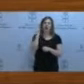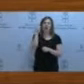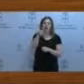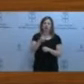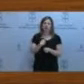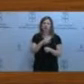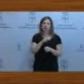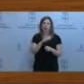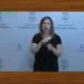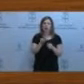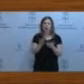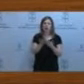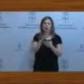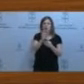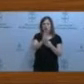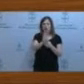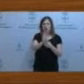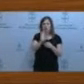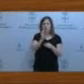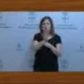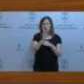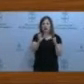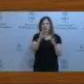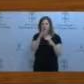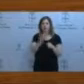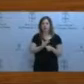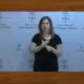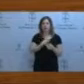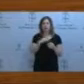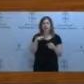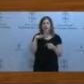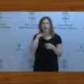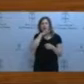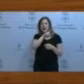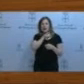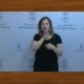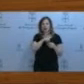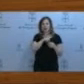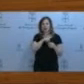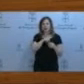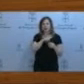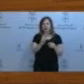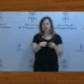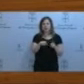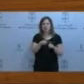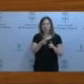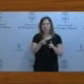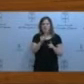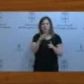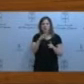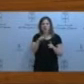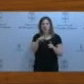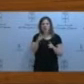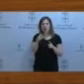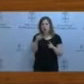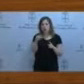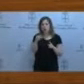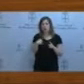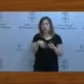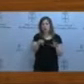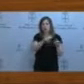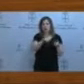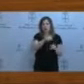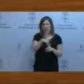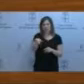primera moción en el Pleno Municipal para que el Ayuntamiento de Cangas de Narcea pusiese a disposición del entonces Insalud los terrenos apropiados en la